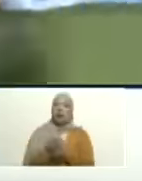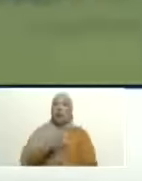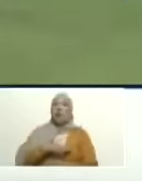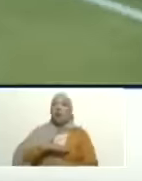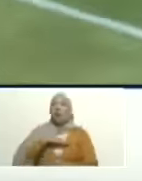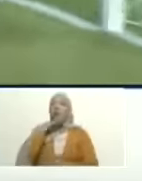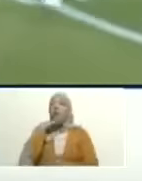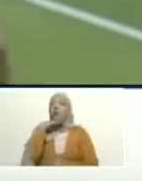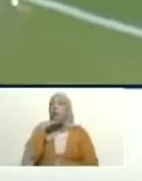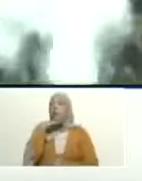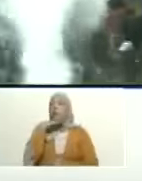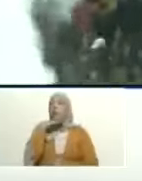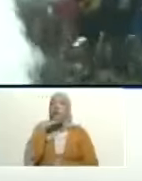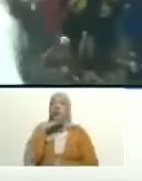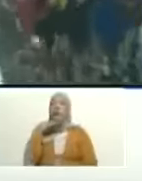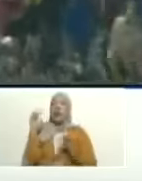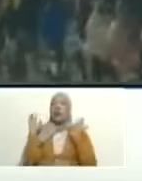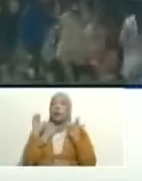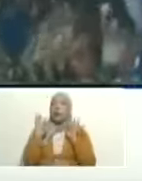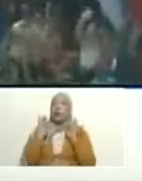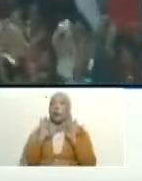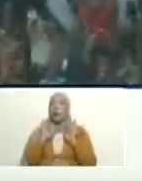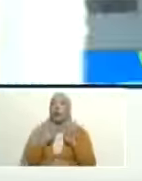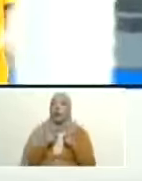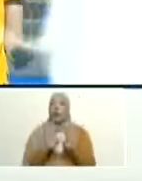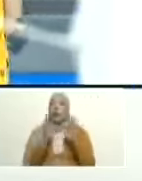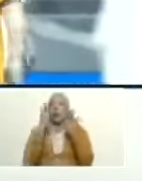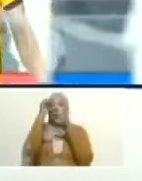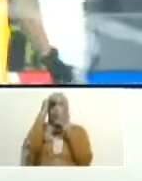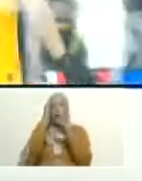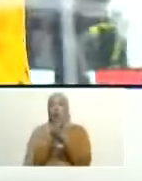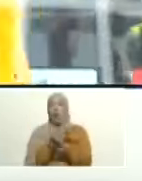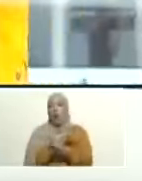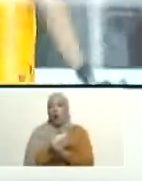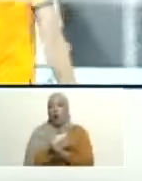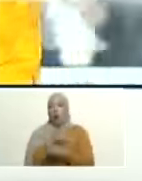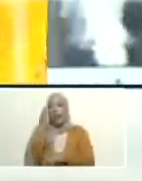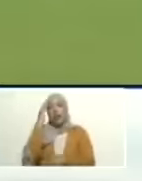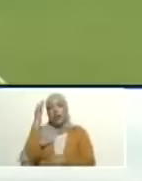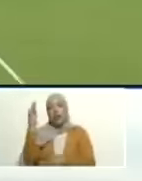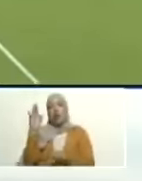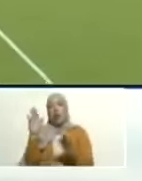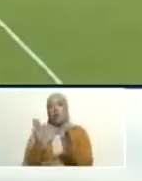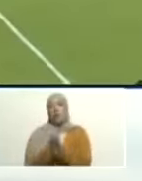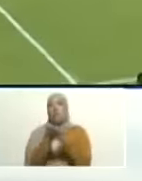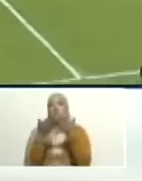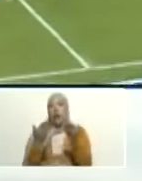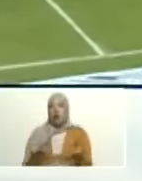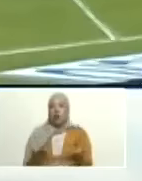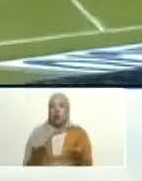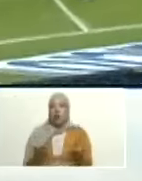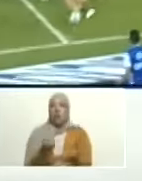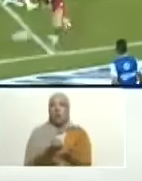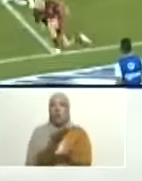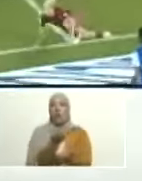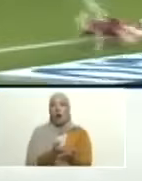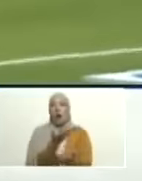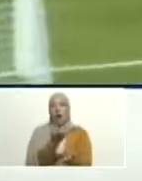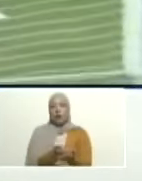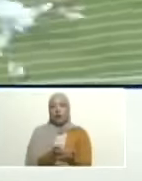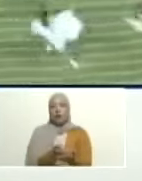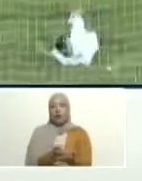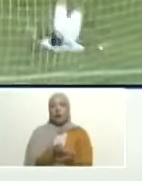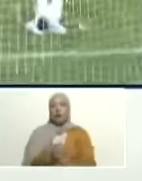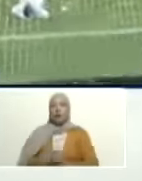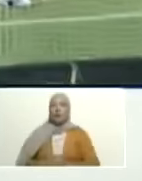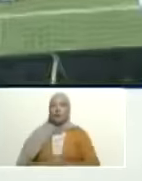tequeteques en Maturín. Mis saludos por allá a Maturín, Monaga. Tremendo triunfo. No se nos pasa